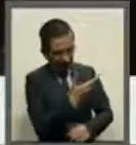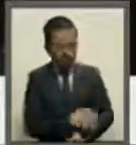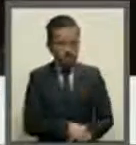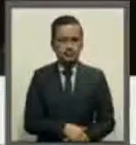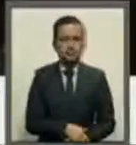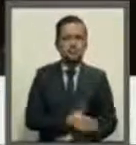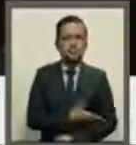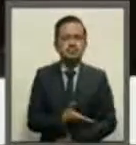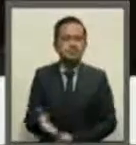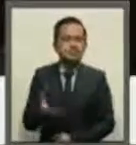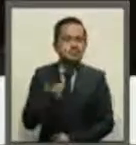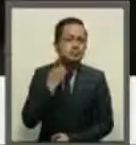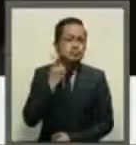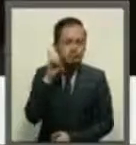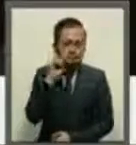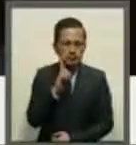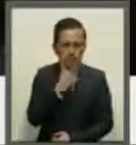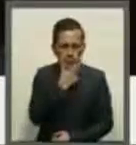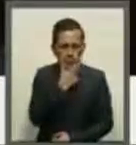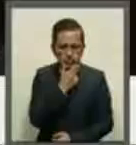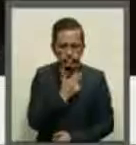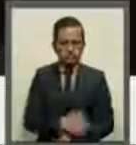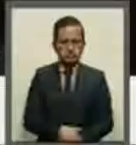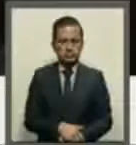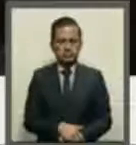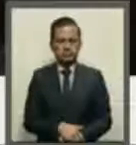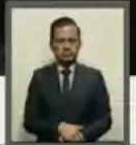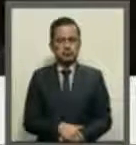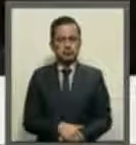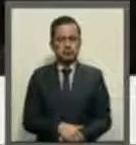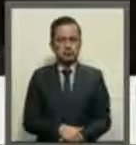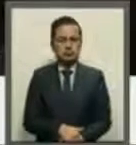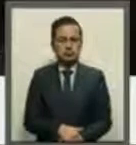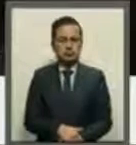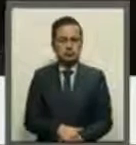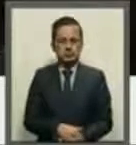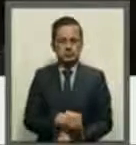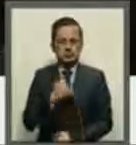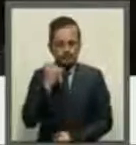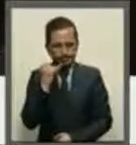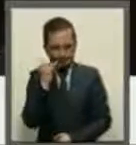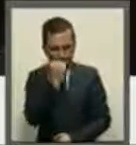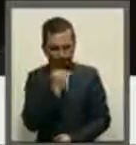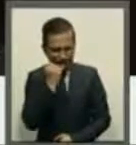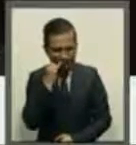diputados, Dima Calahaza Teojala, Dima Zarona,